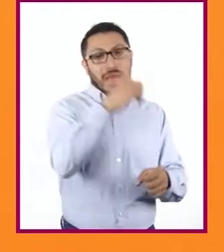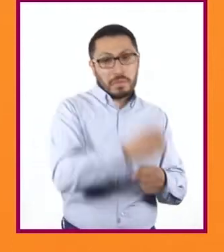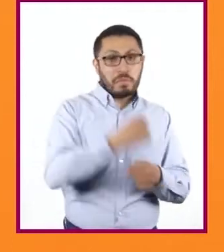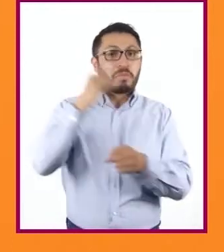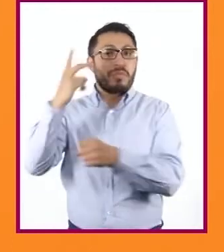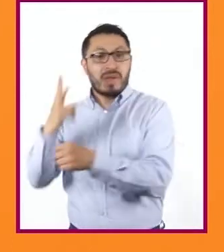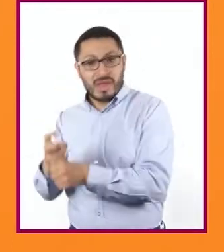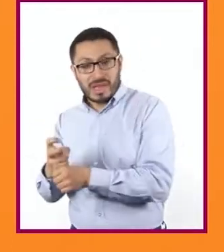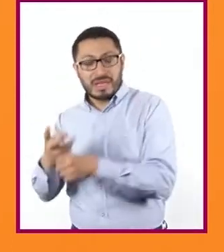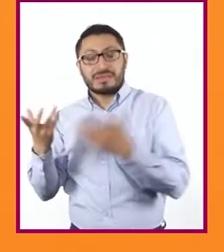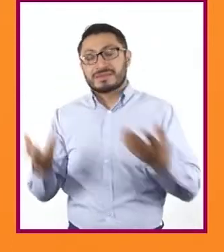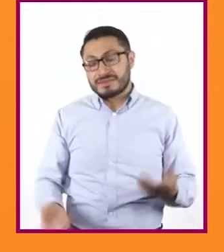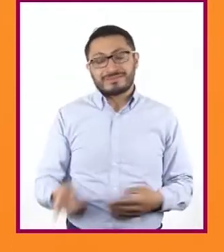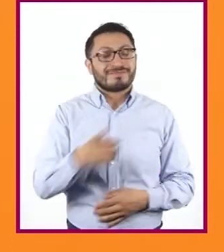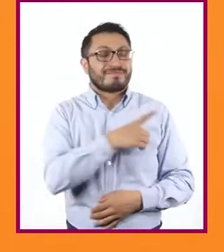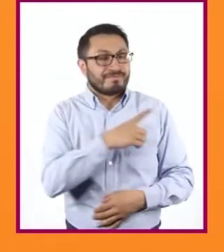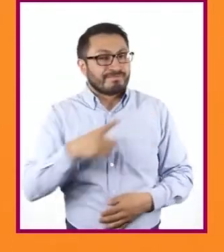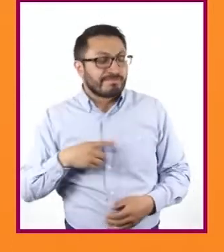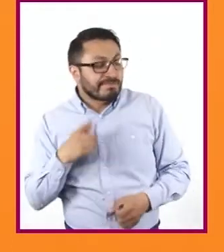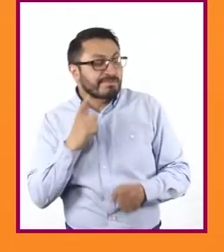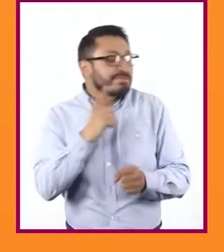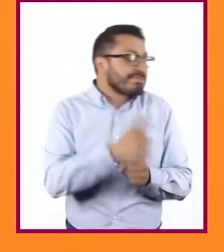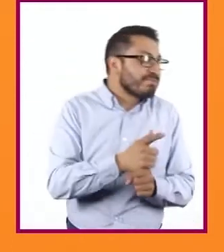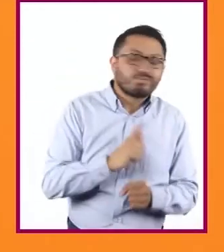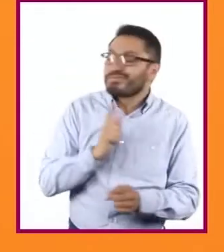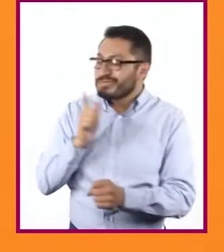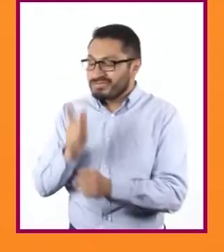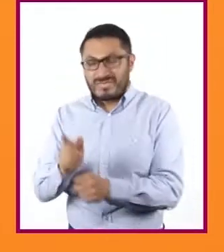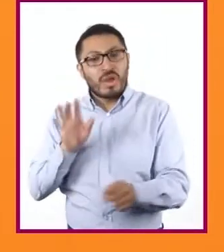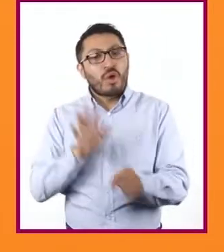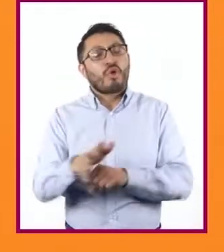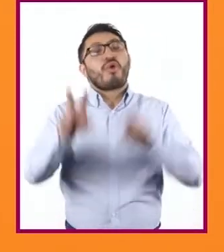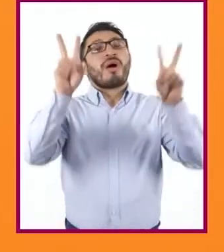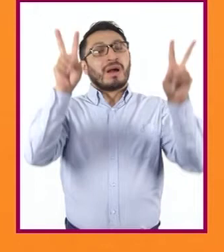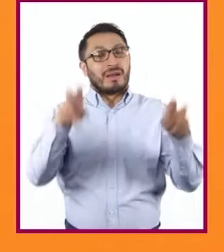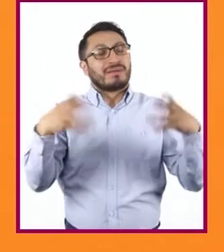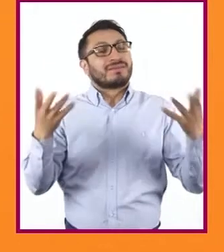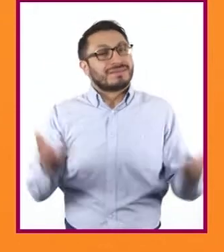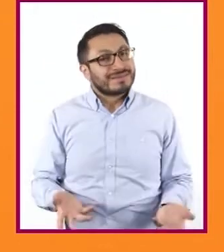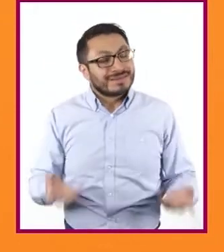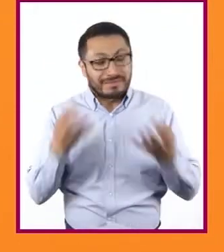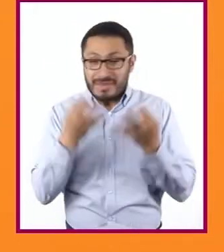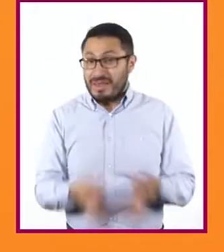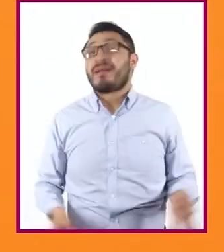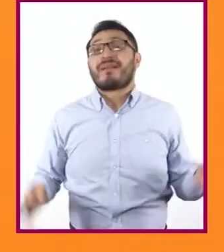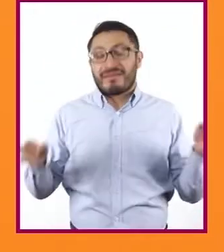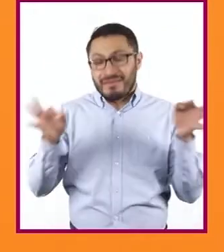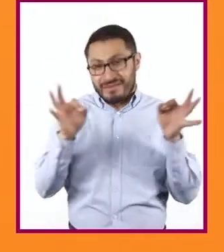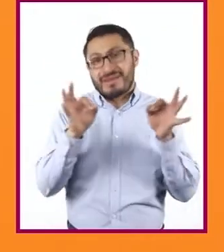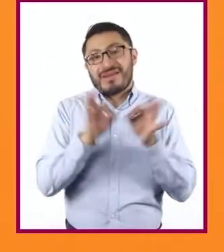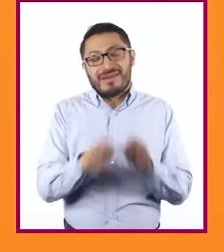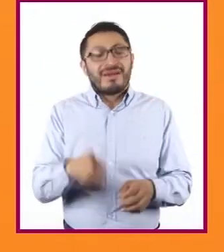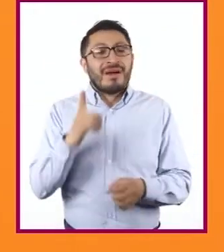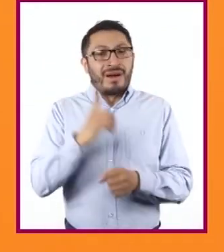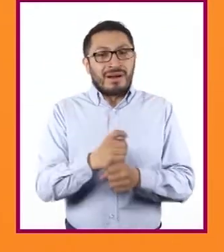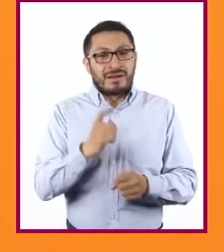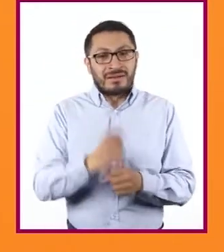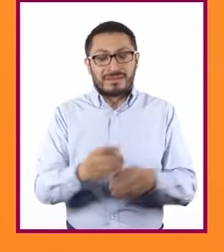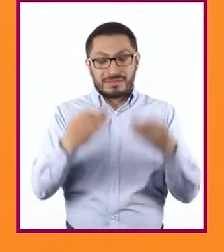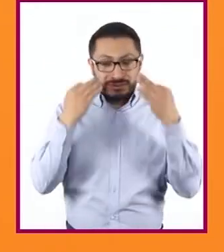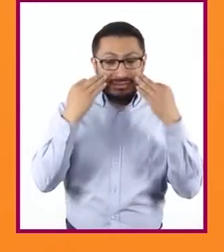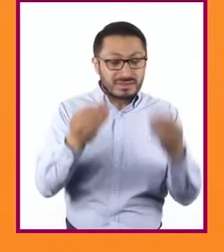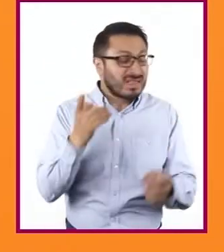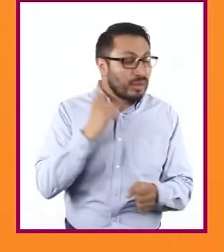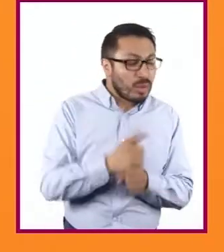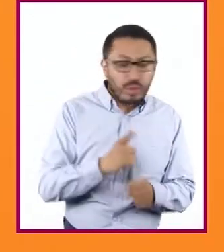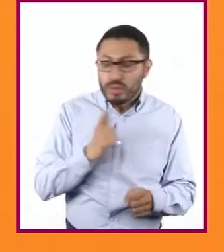las secundarias, debemos identificar cuál es el tema. Es importante que primero identifiquen el tema central